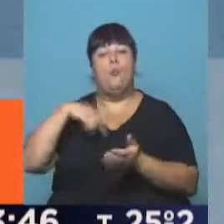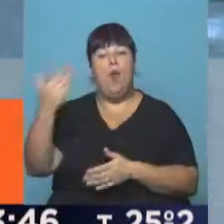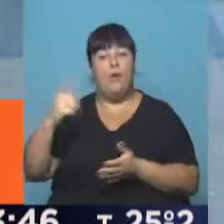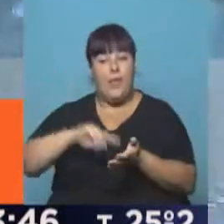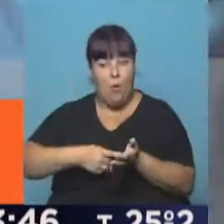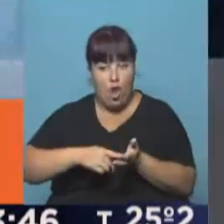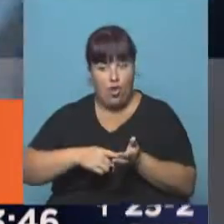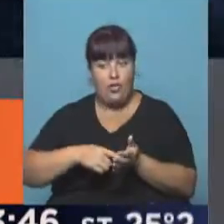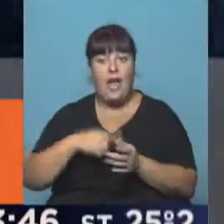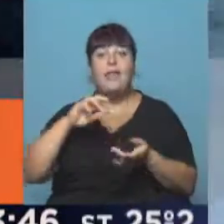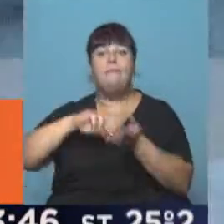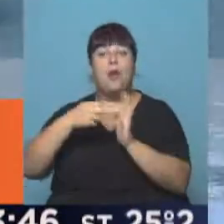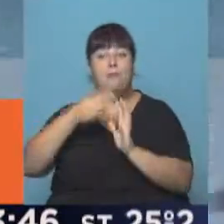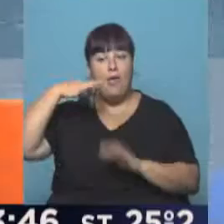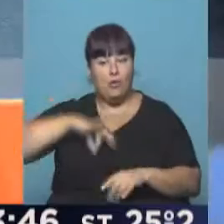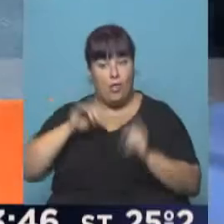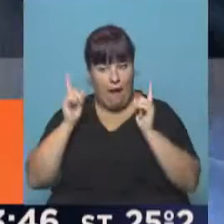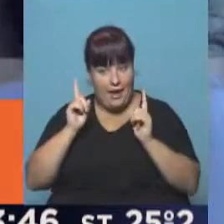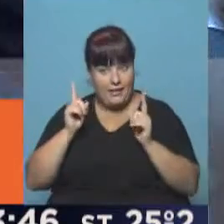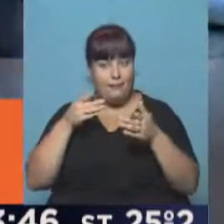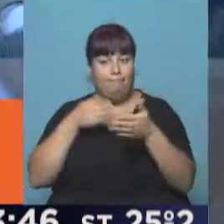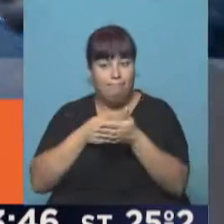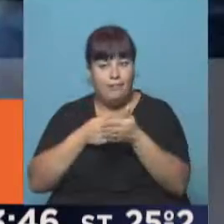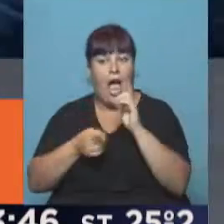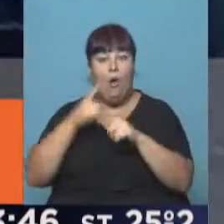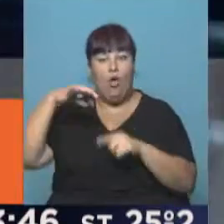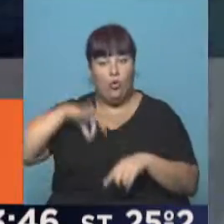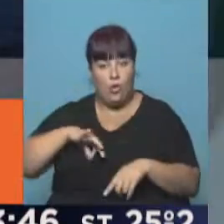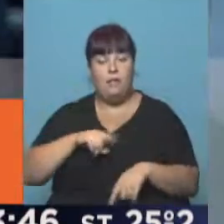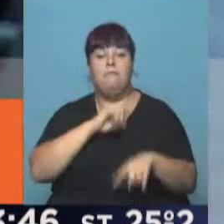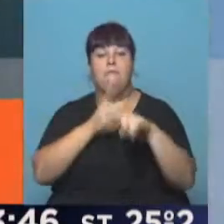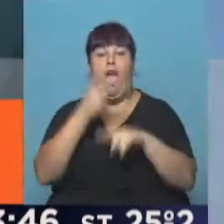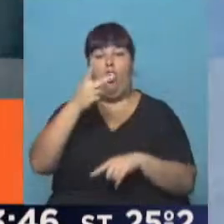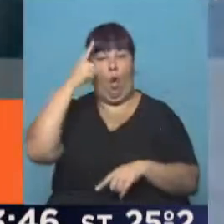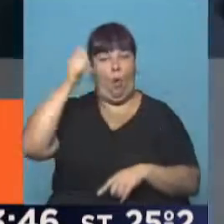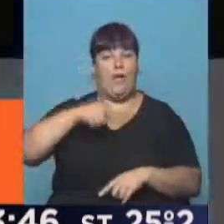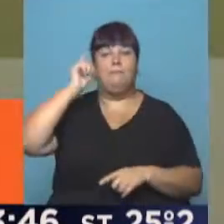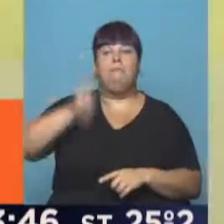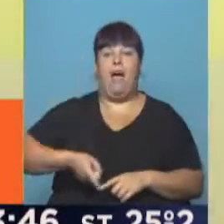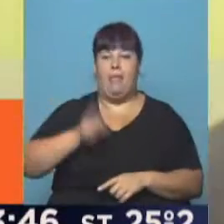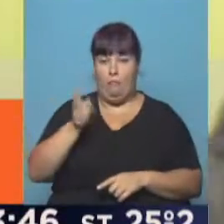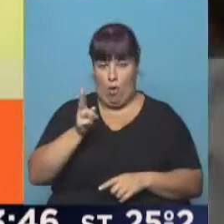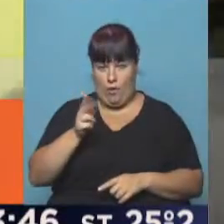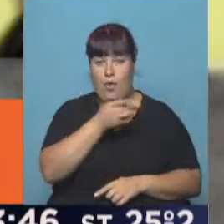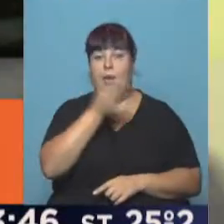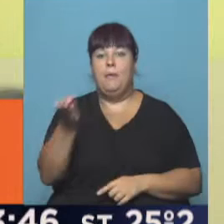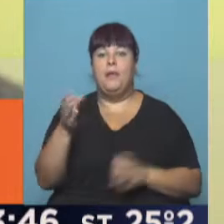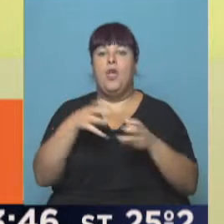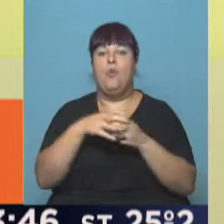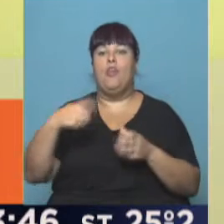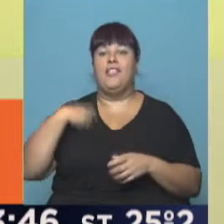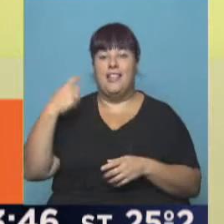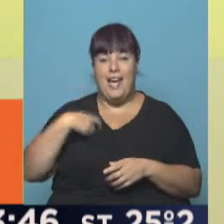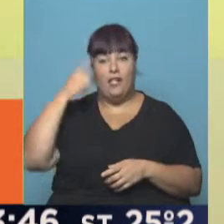aires- el conflicto salarial docente trabado en paritarias sumó dos fallos judiciales a pedido del frente gremial